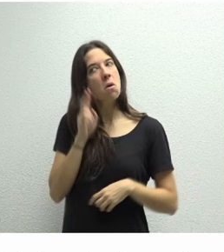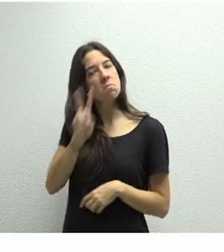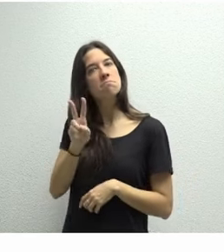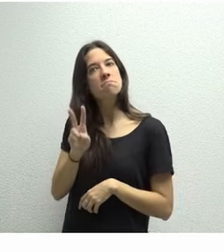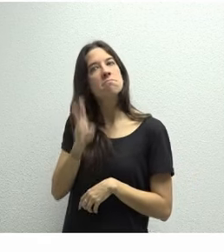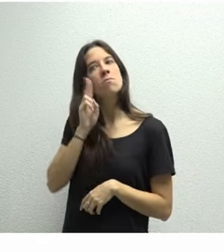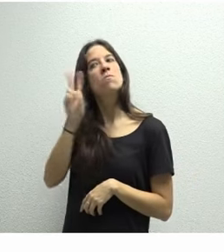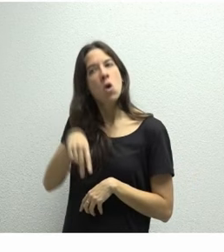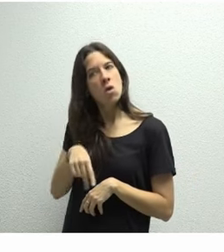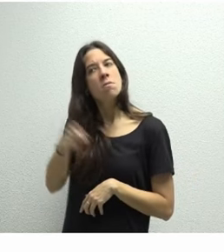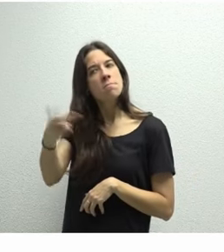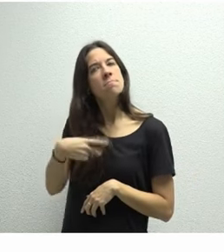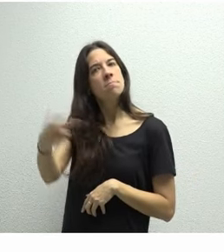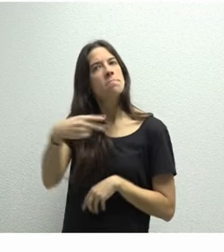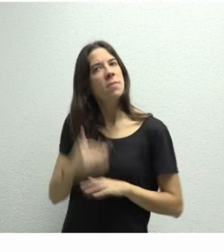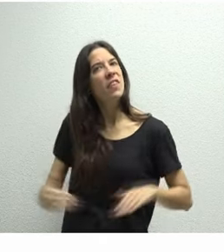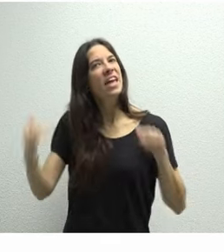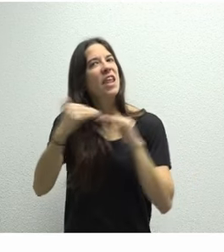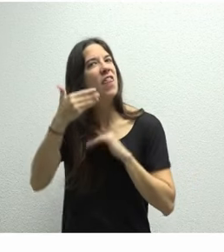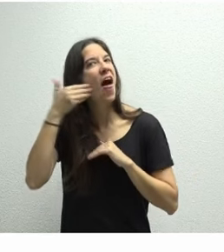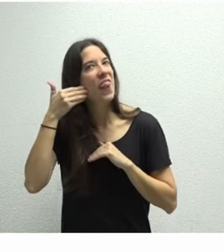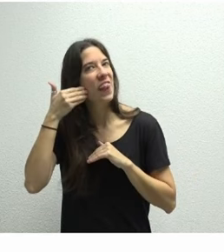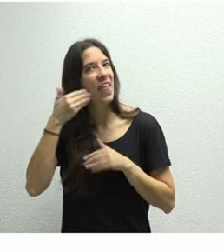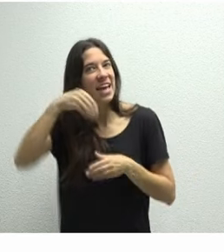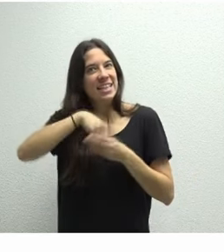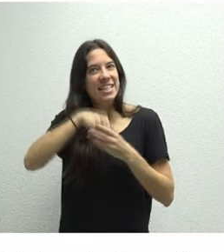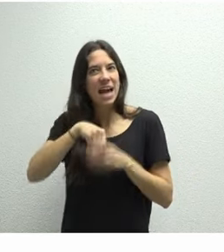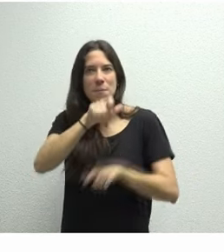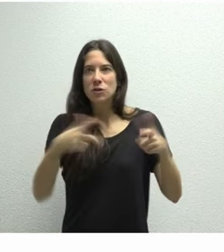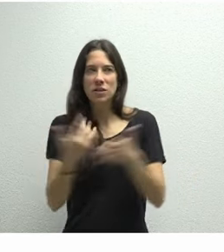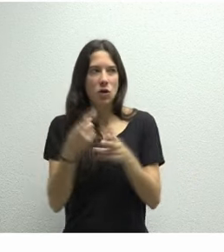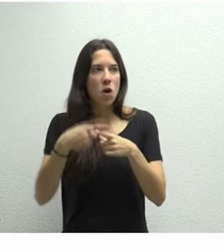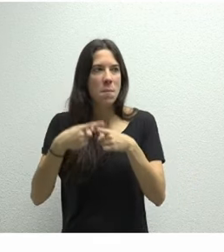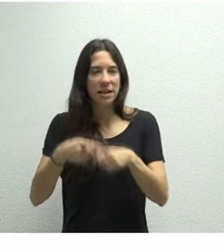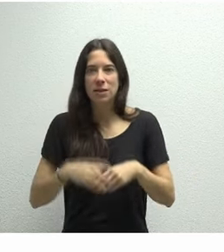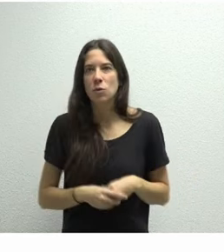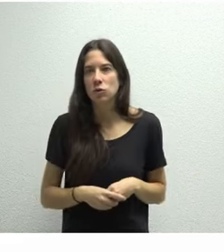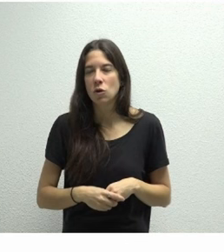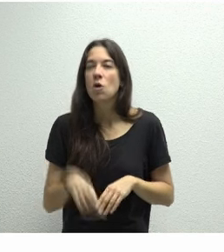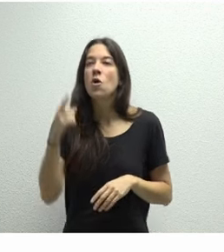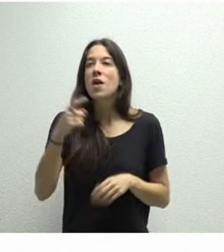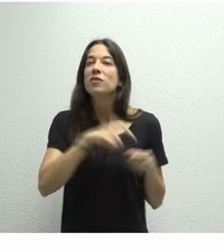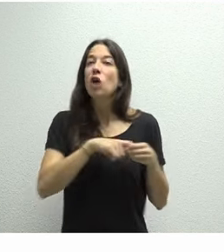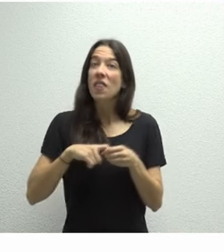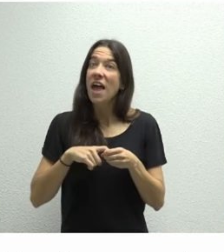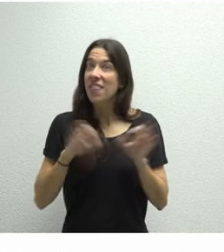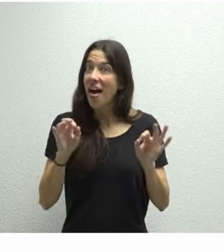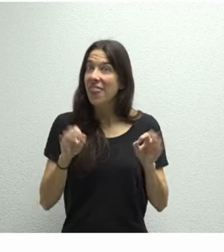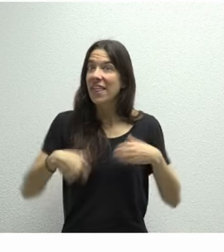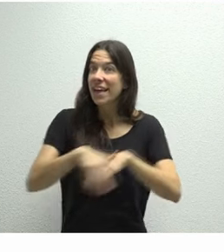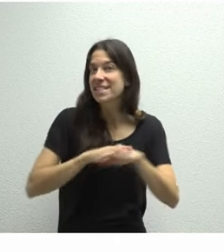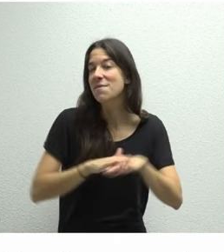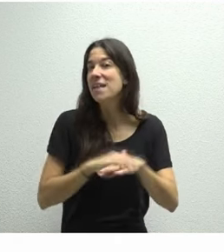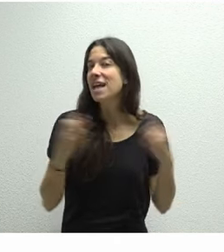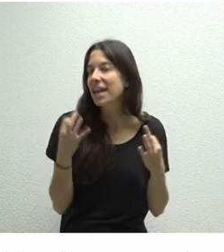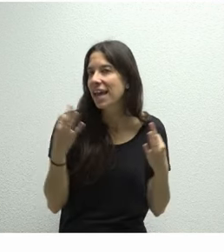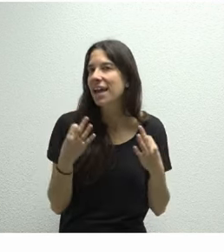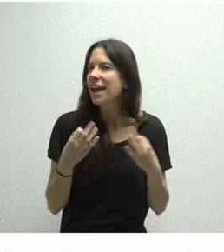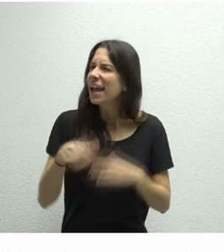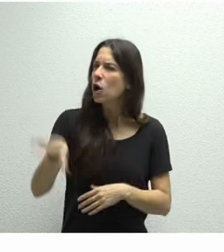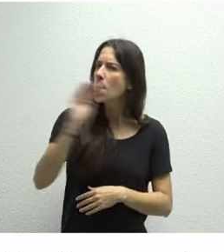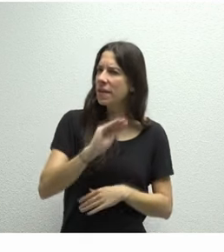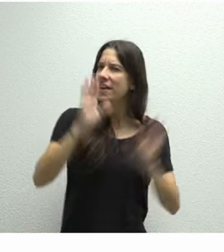igual dignidad intrínseca que todos compartimos una solidaridad por lo tanto que se basa en la comprensión de que